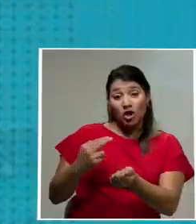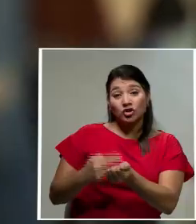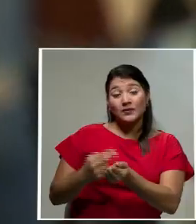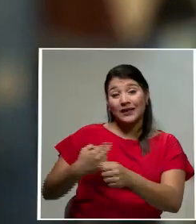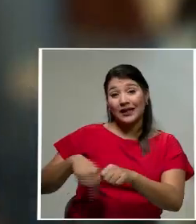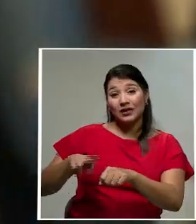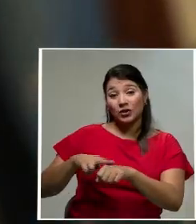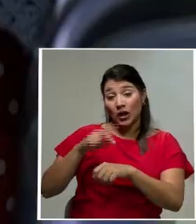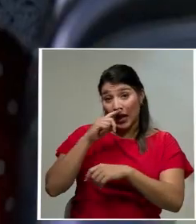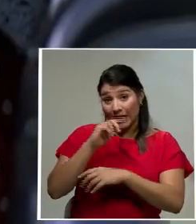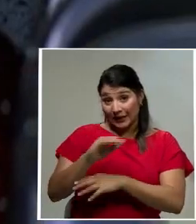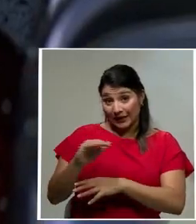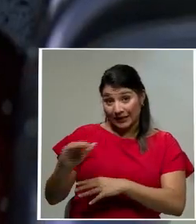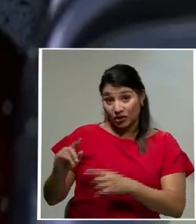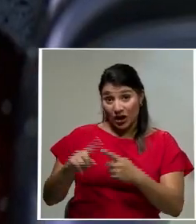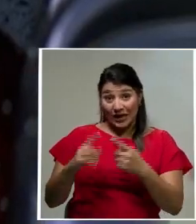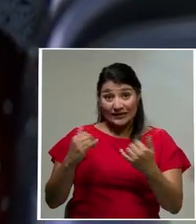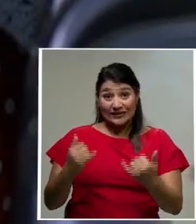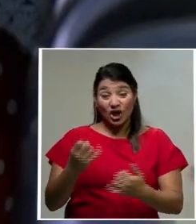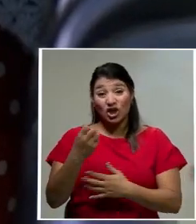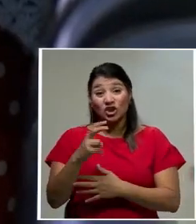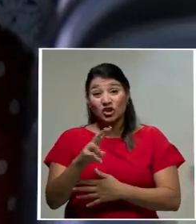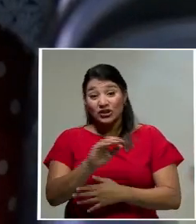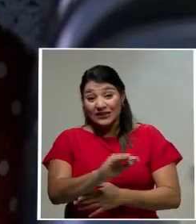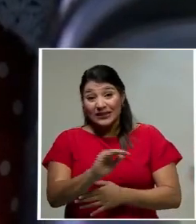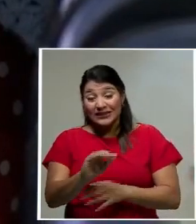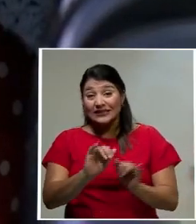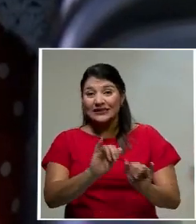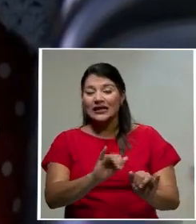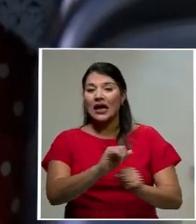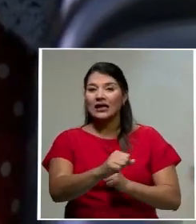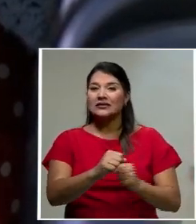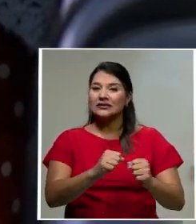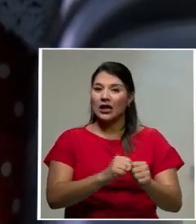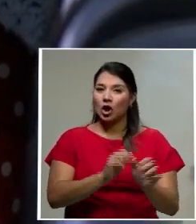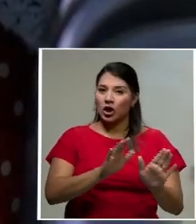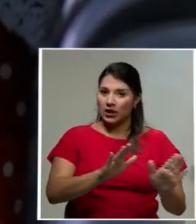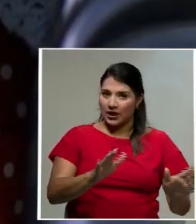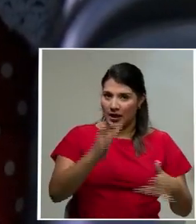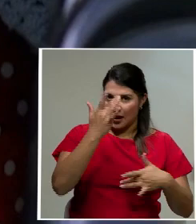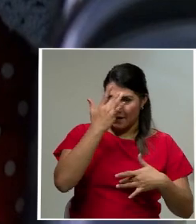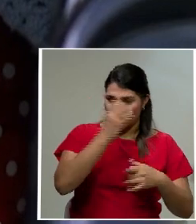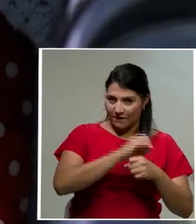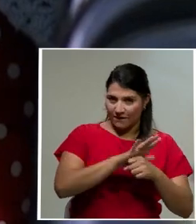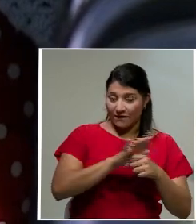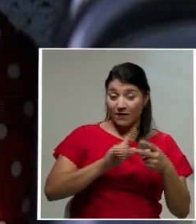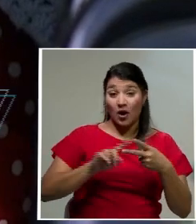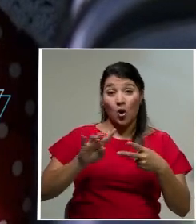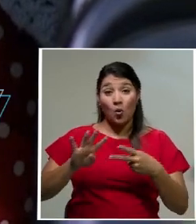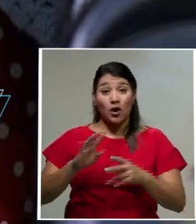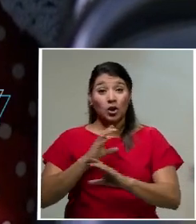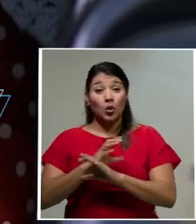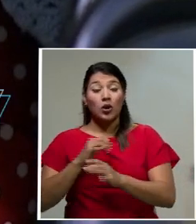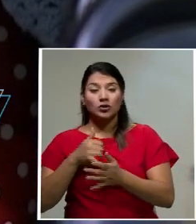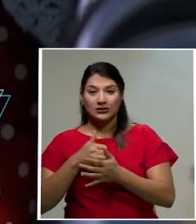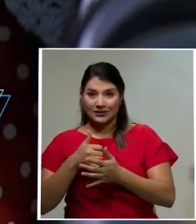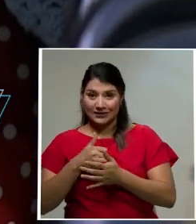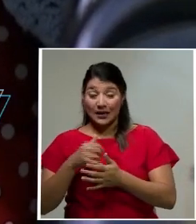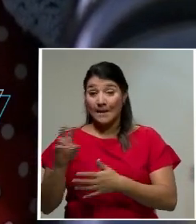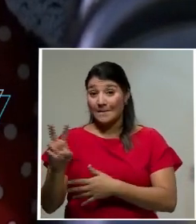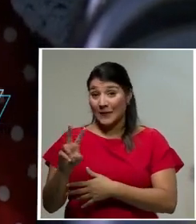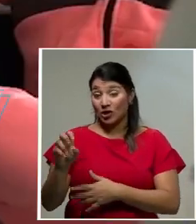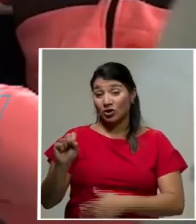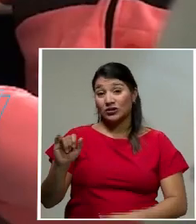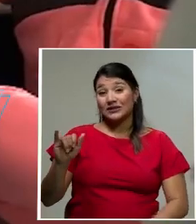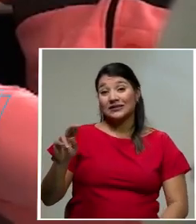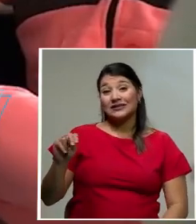Niños. Al día de hoy, 12 niños permanecen en salón general por este virus y 4 en UCI. El virus respiratorio sincitial es una